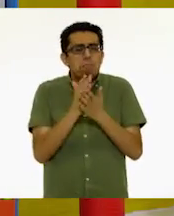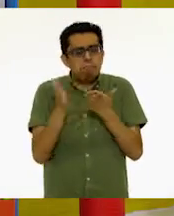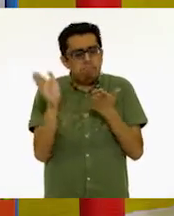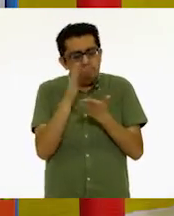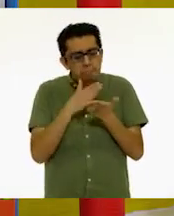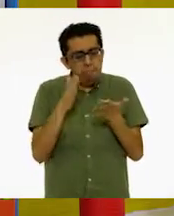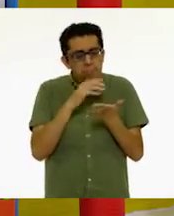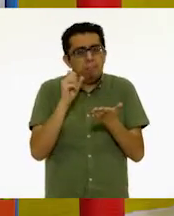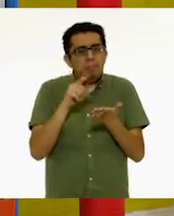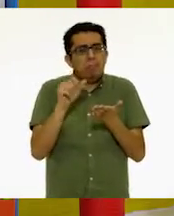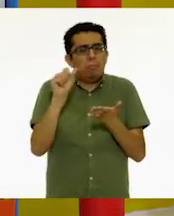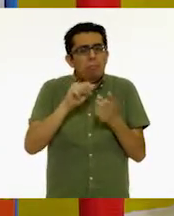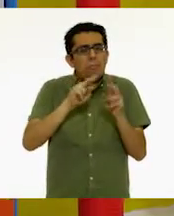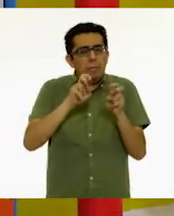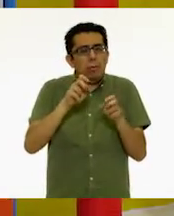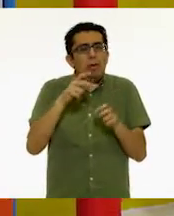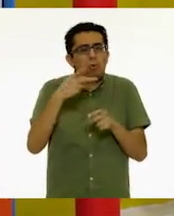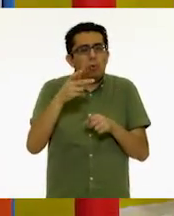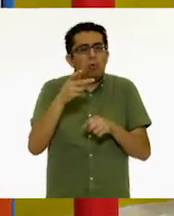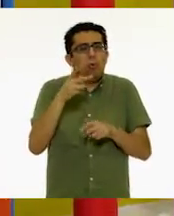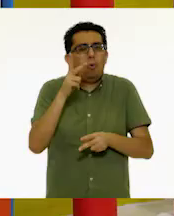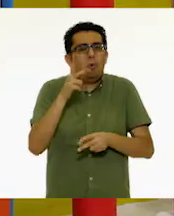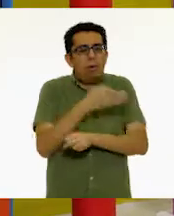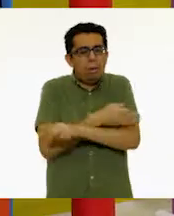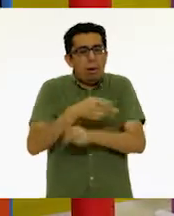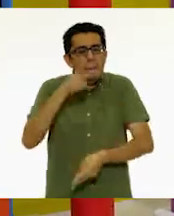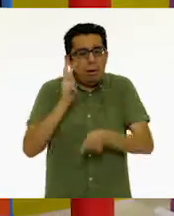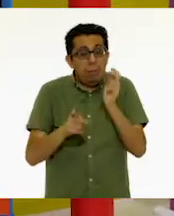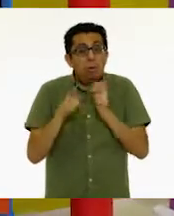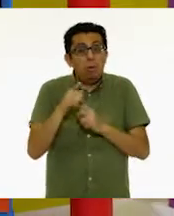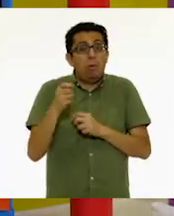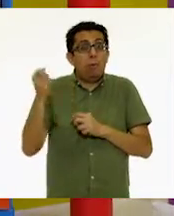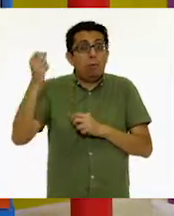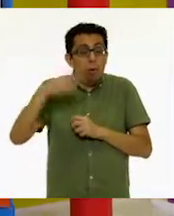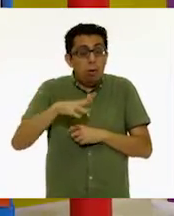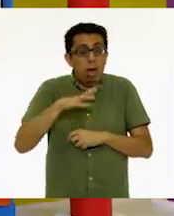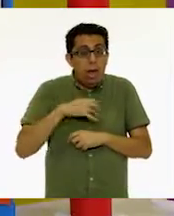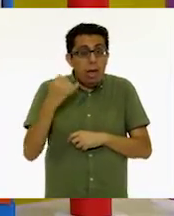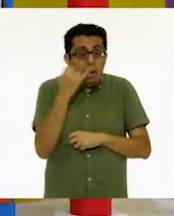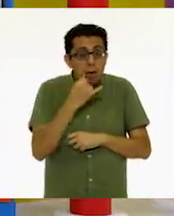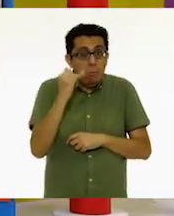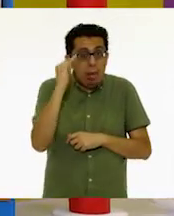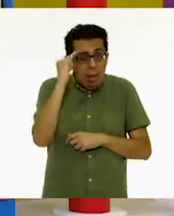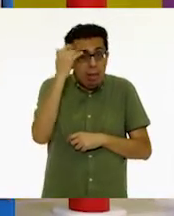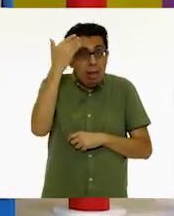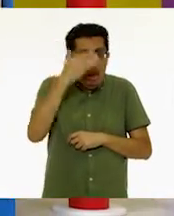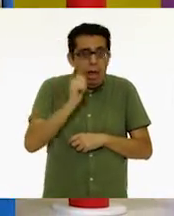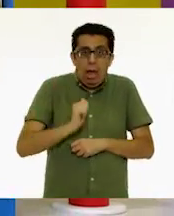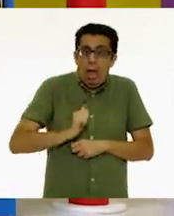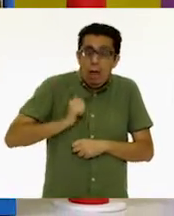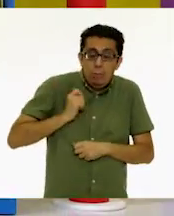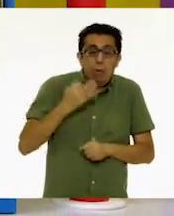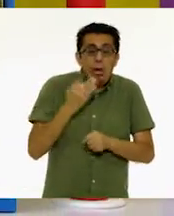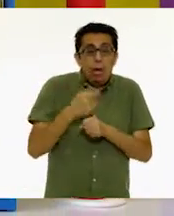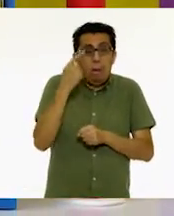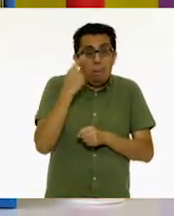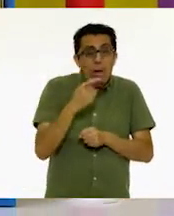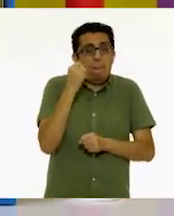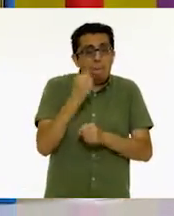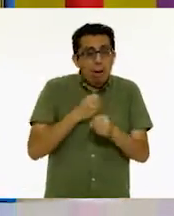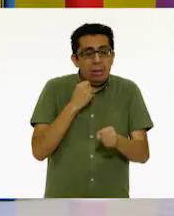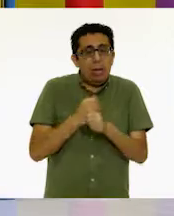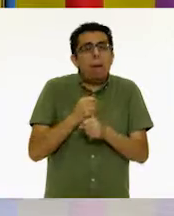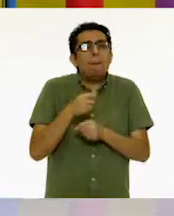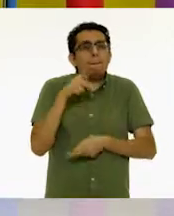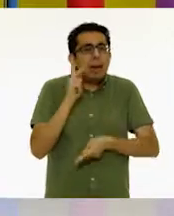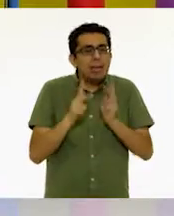libros y comenta el tema de hoy con tu familia. Si tienes la fortuna de hablar una lengua indígena, aprovecha también este momento para practicarla y platica con tu